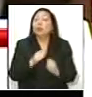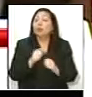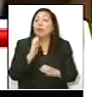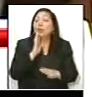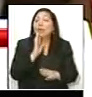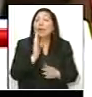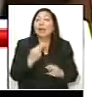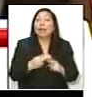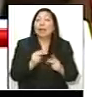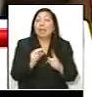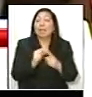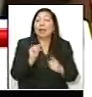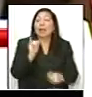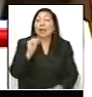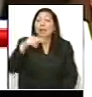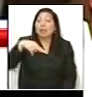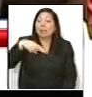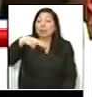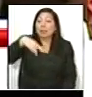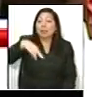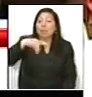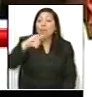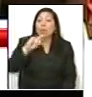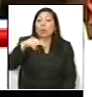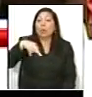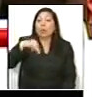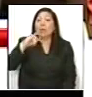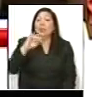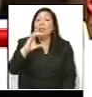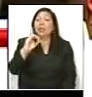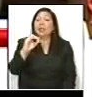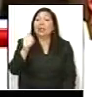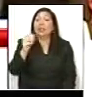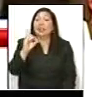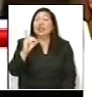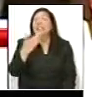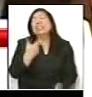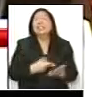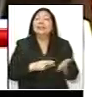que es una reforma constitucional también. Presidente, lo de las fechas.